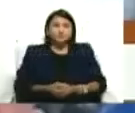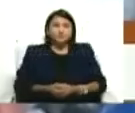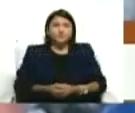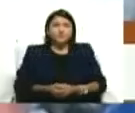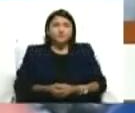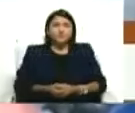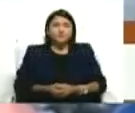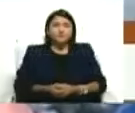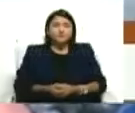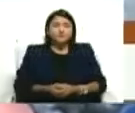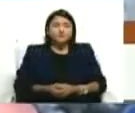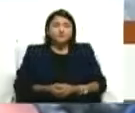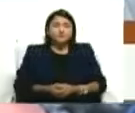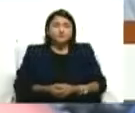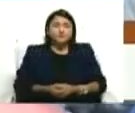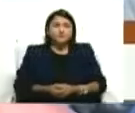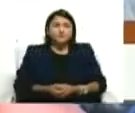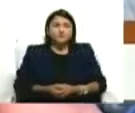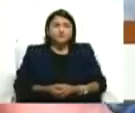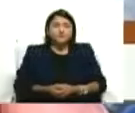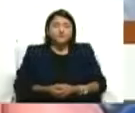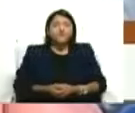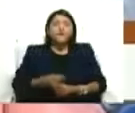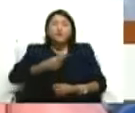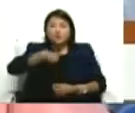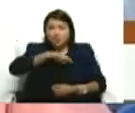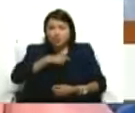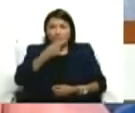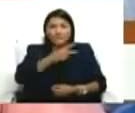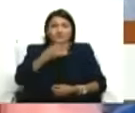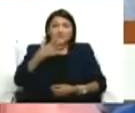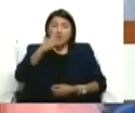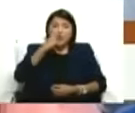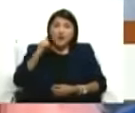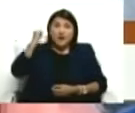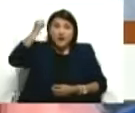Y sin duda, estos 25 años